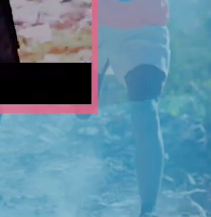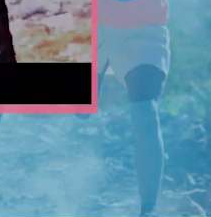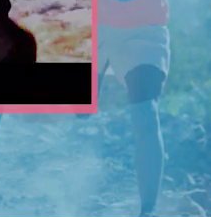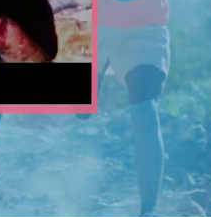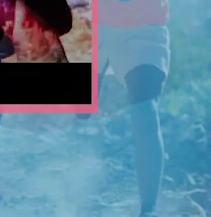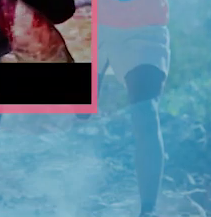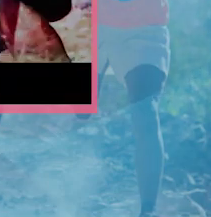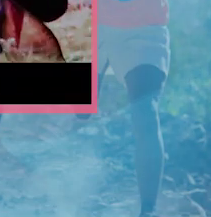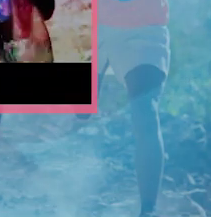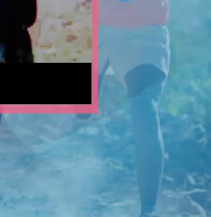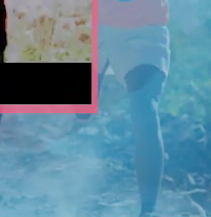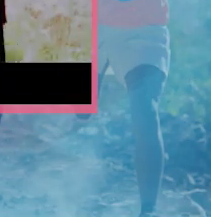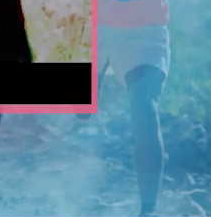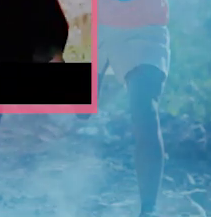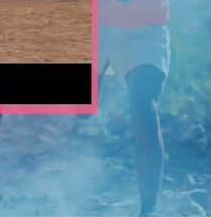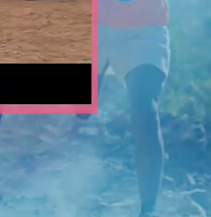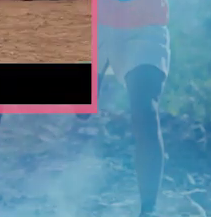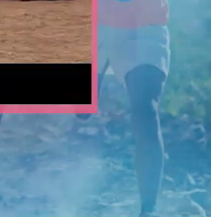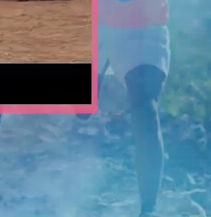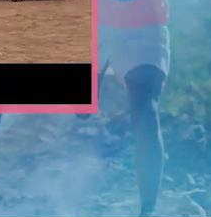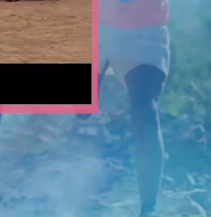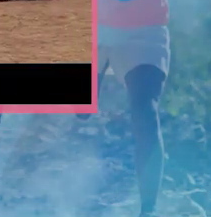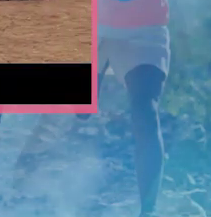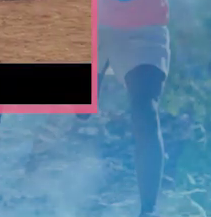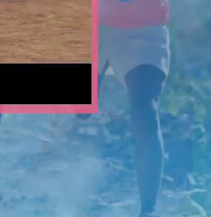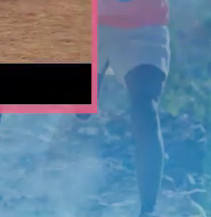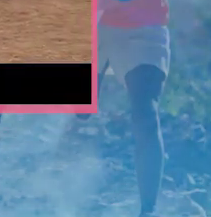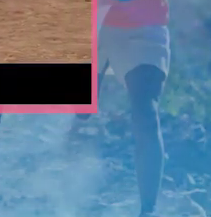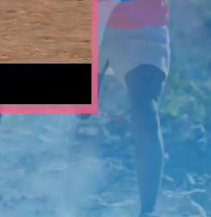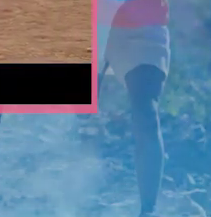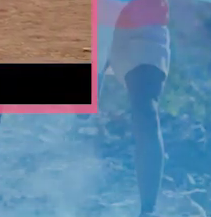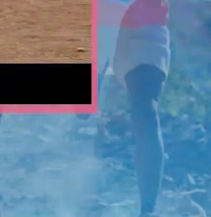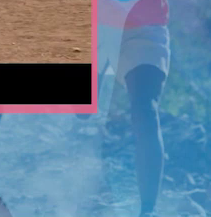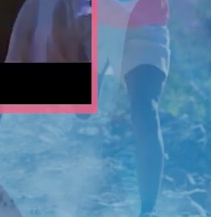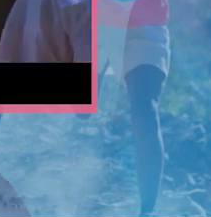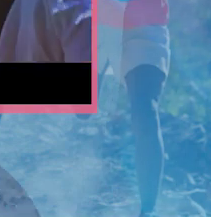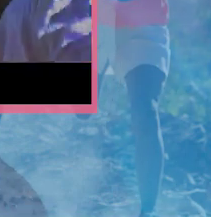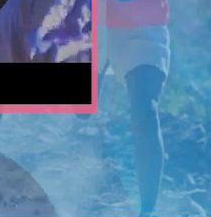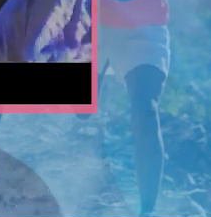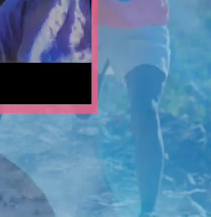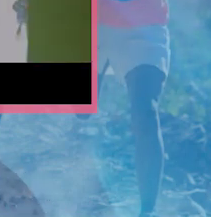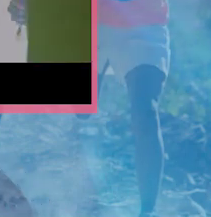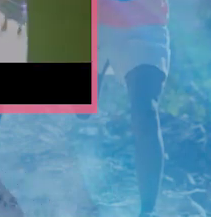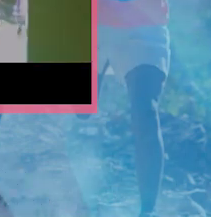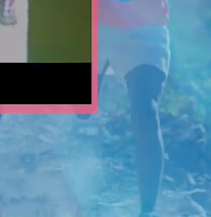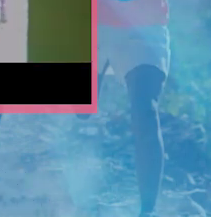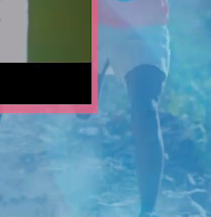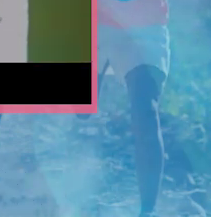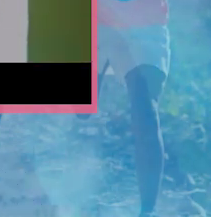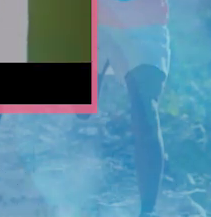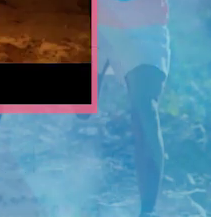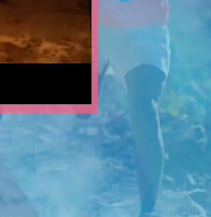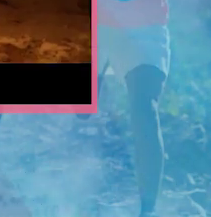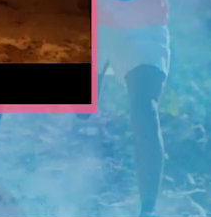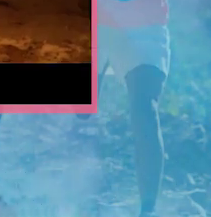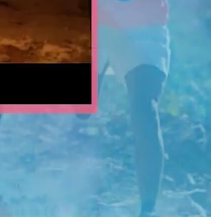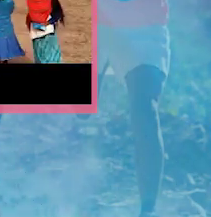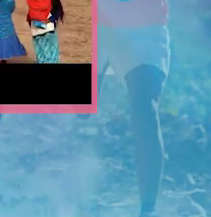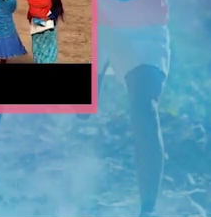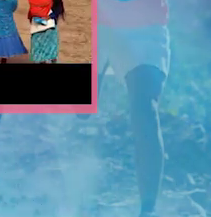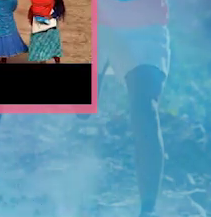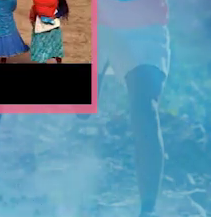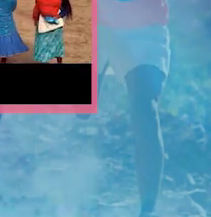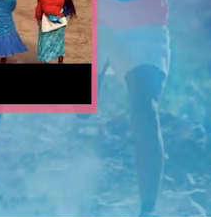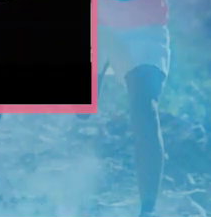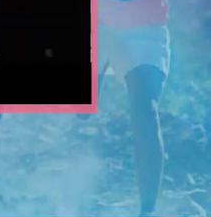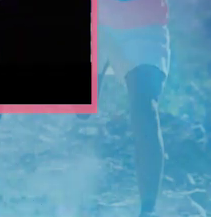la kotola, japonan LGBT. Pikei ko kawasi, tam genial a jano mawal. Sin ibizira hue boale. Isdigami tamai kawali 18